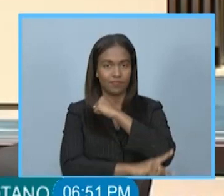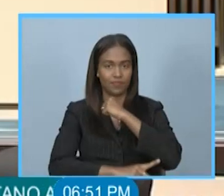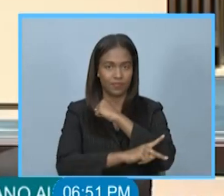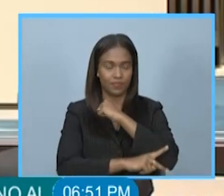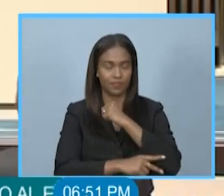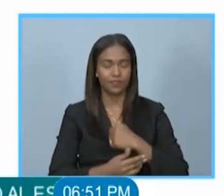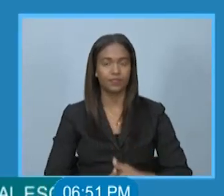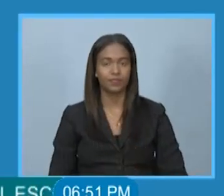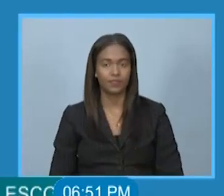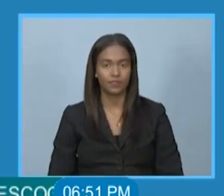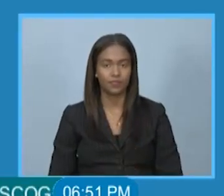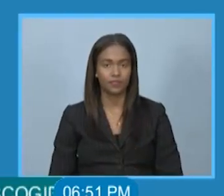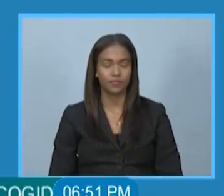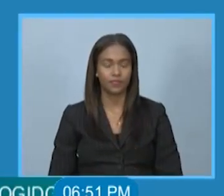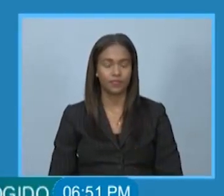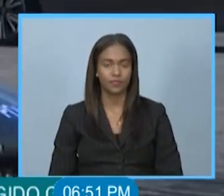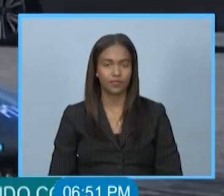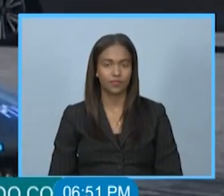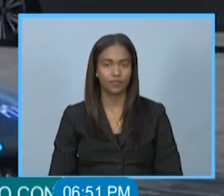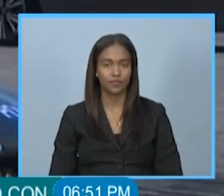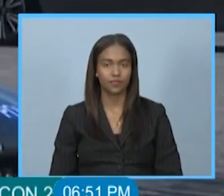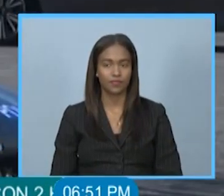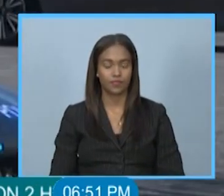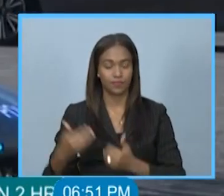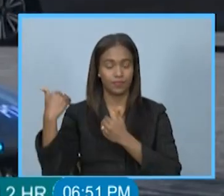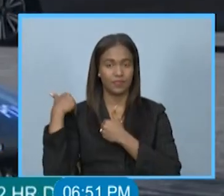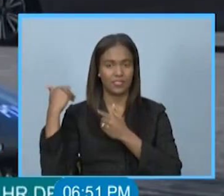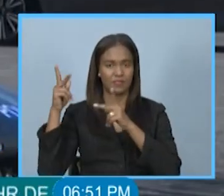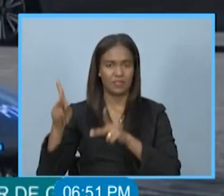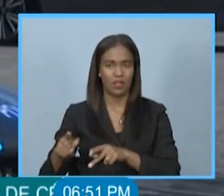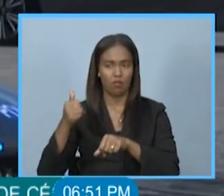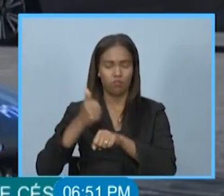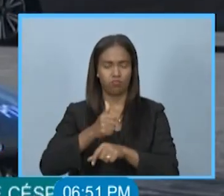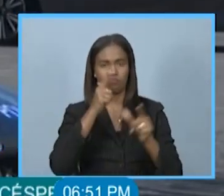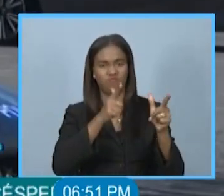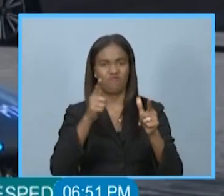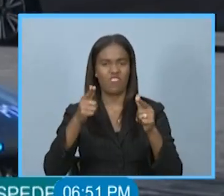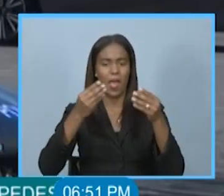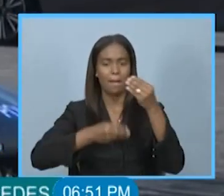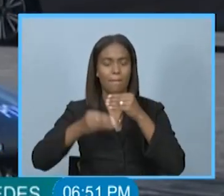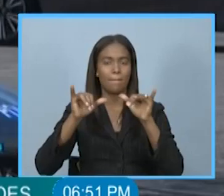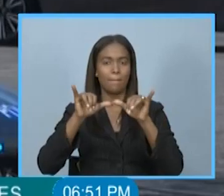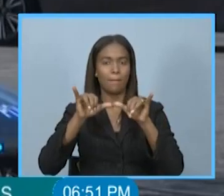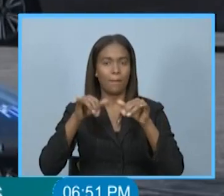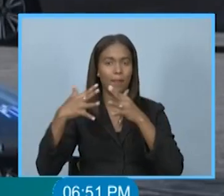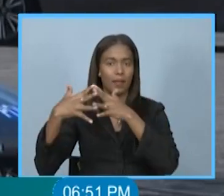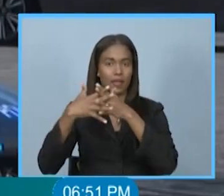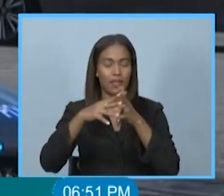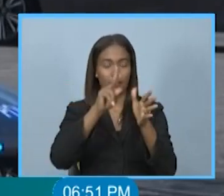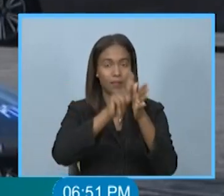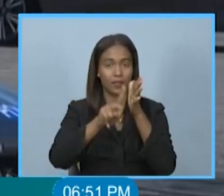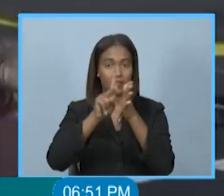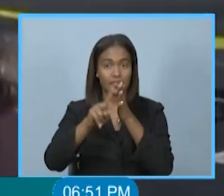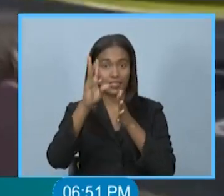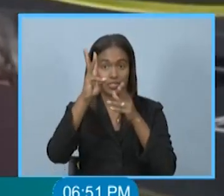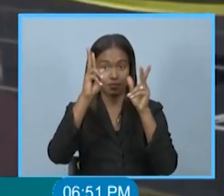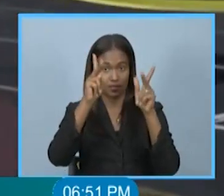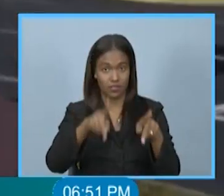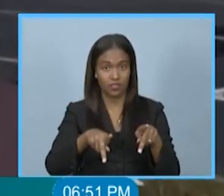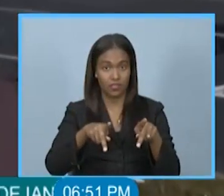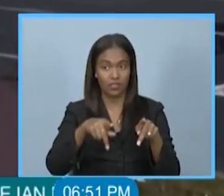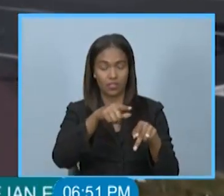ambos países el autor del tiroteo a un supermercado en Estados Unidos en el que asesinó a seis personas